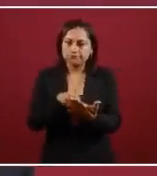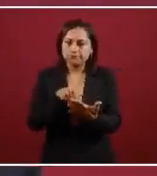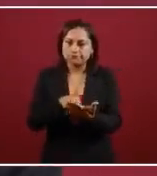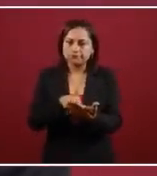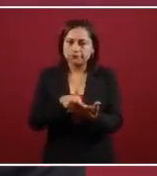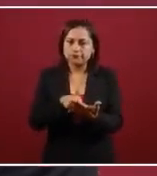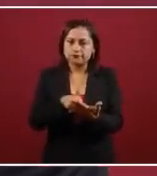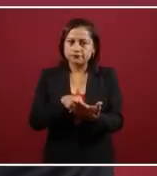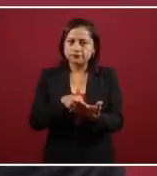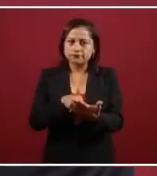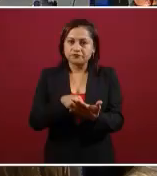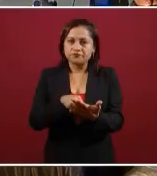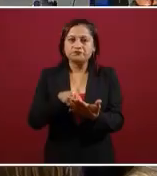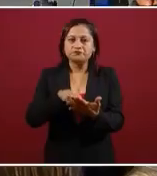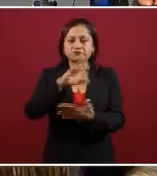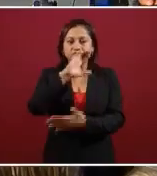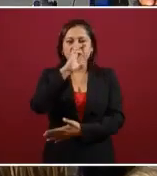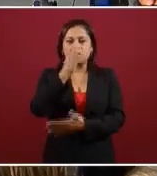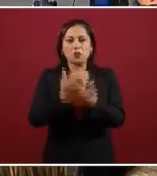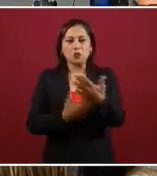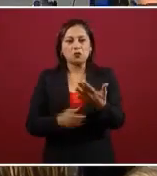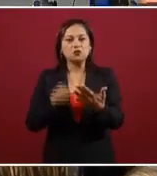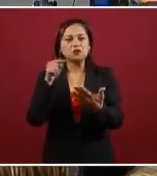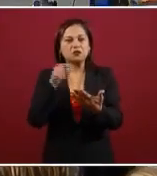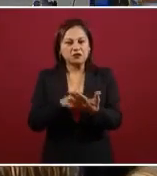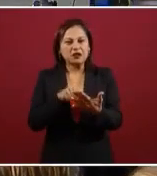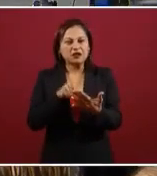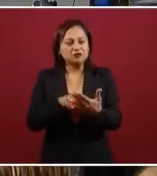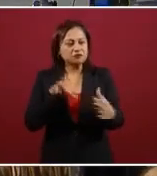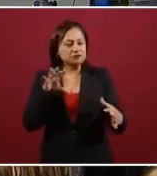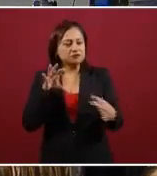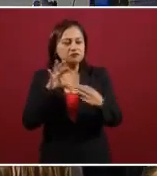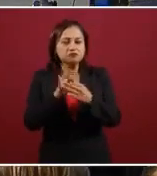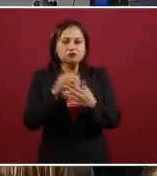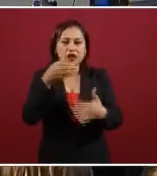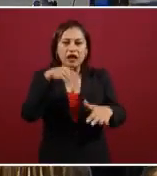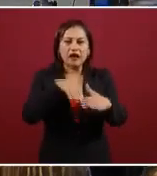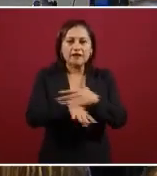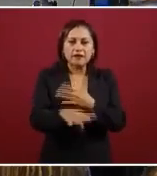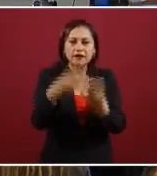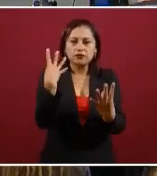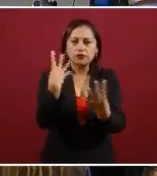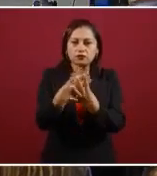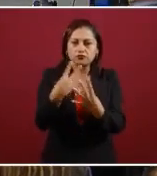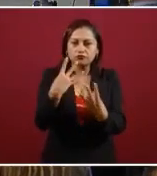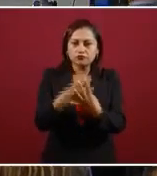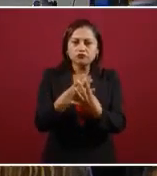vender alimentos en los reclusorios